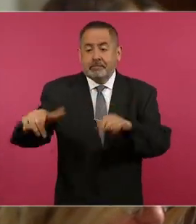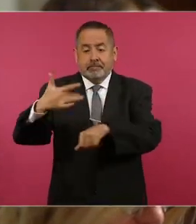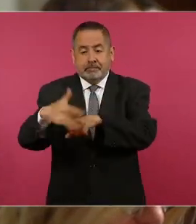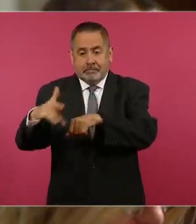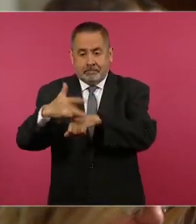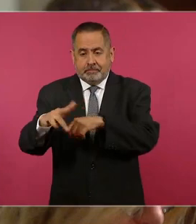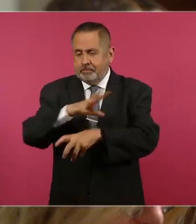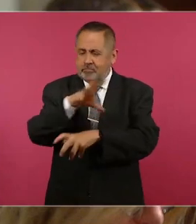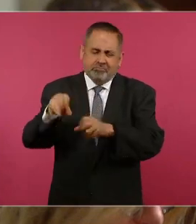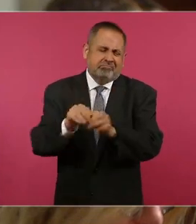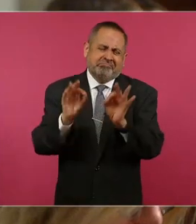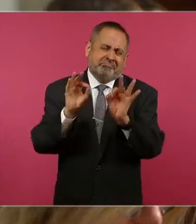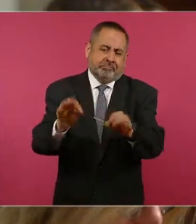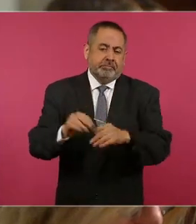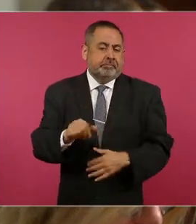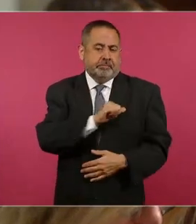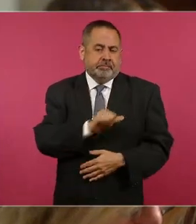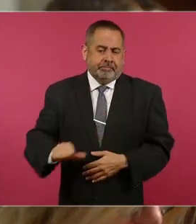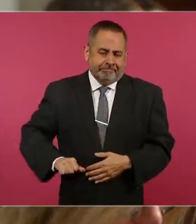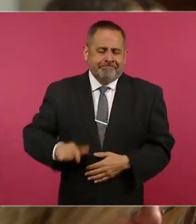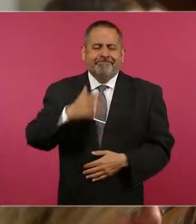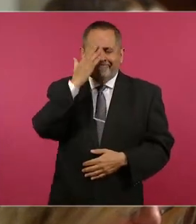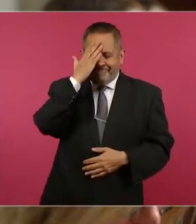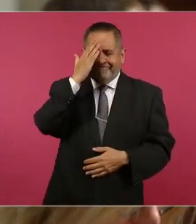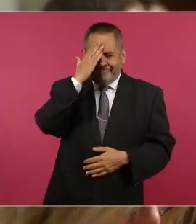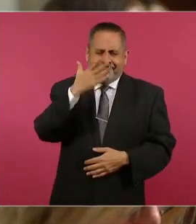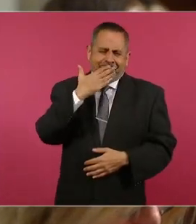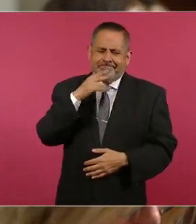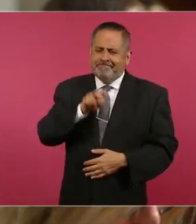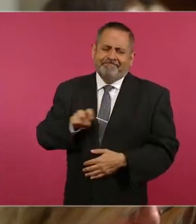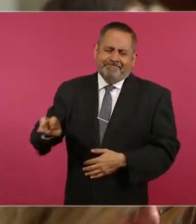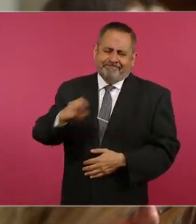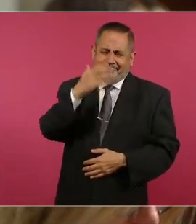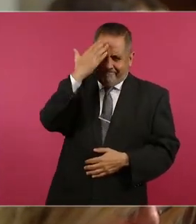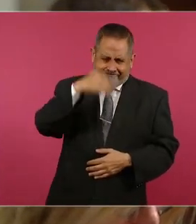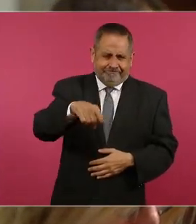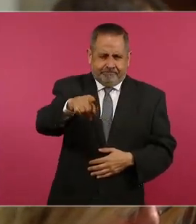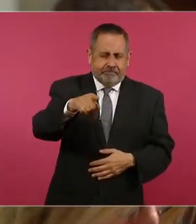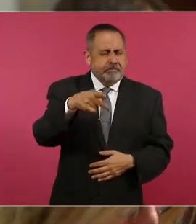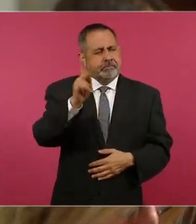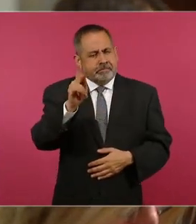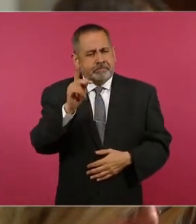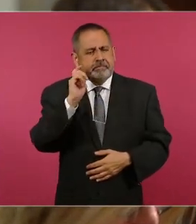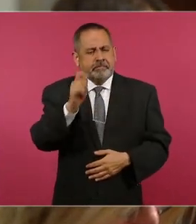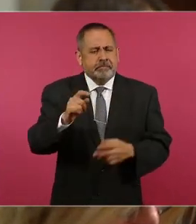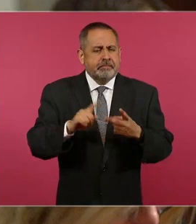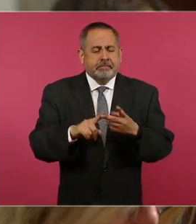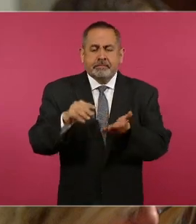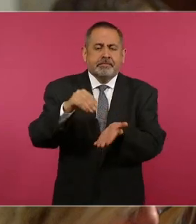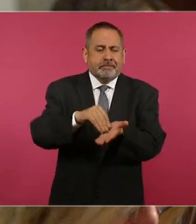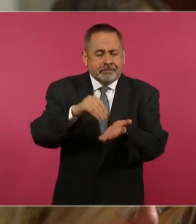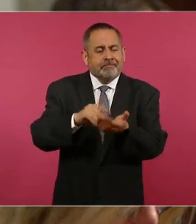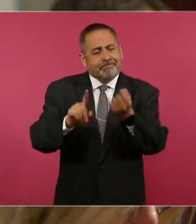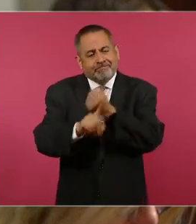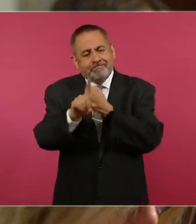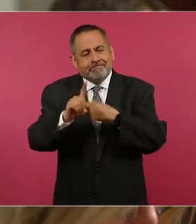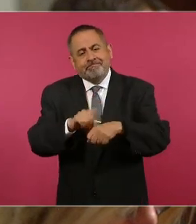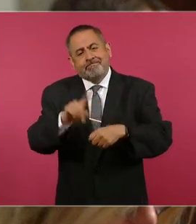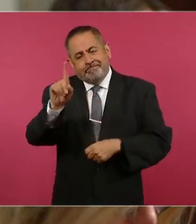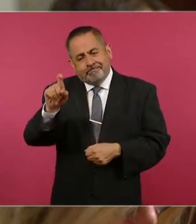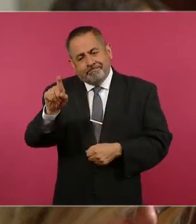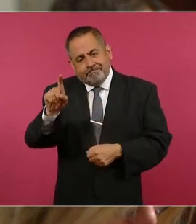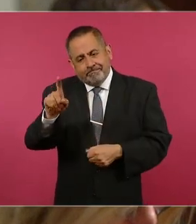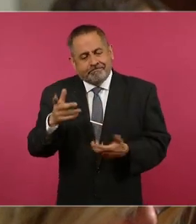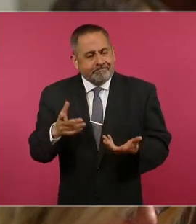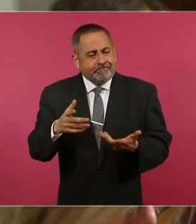eléctrico esa alcaldía pues usted la conoce demasiado bien presidente sin embargo sigue el problema del agua y